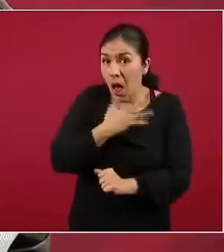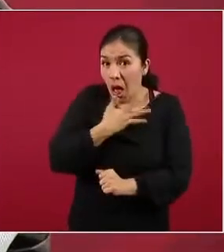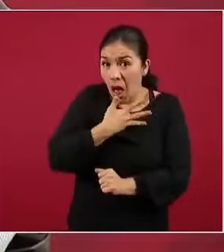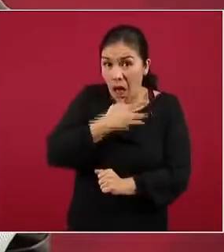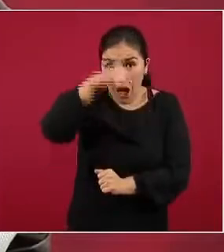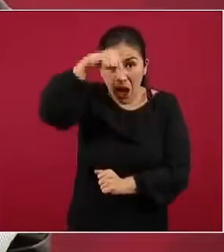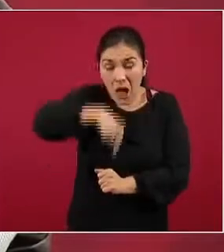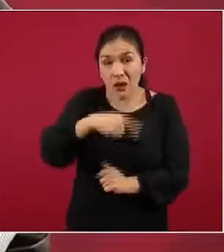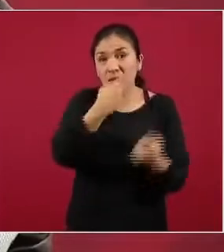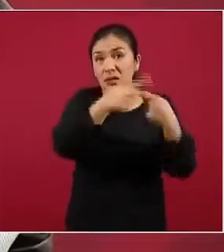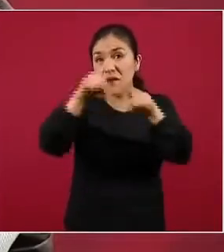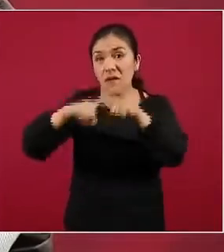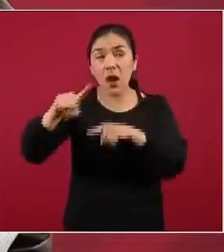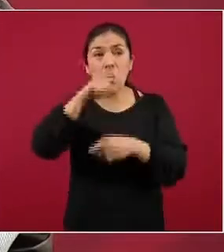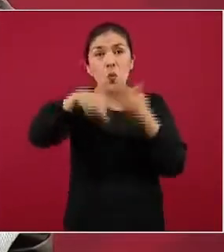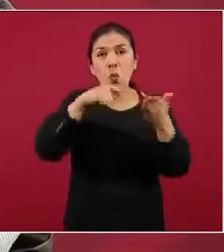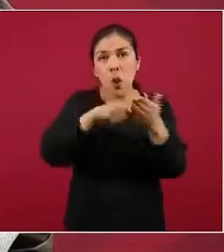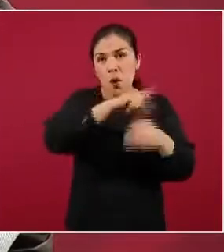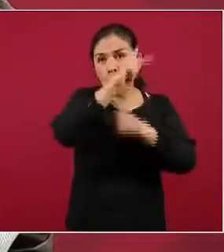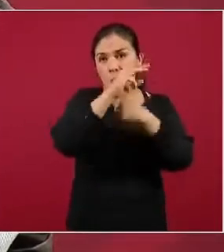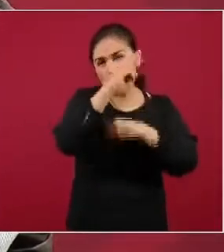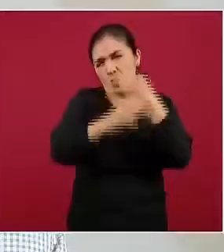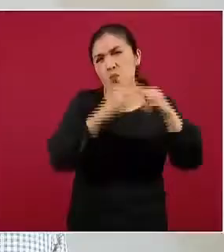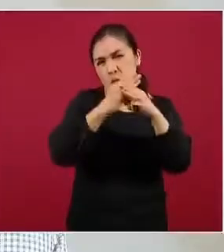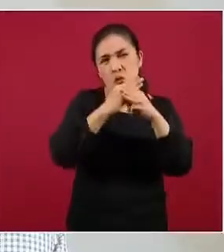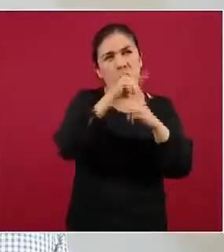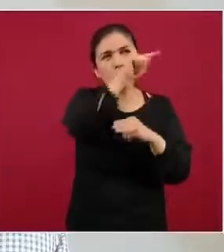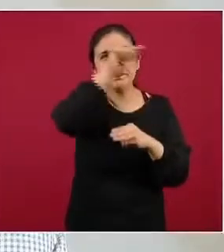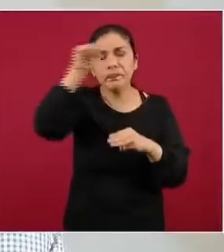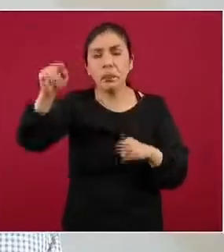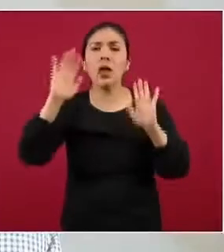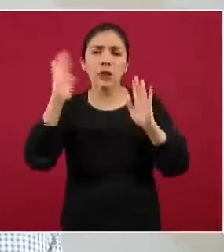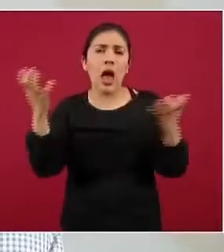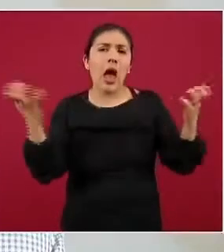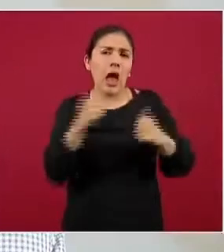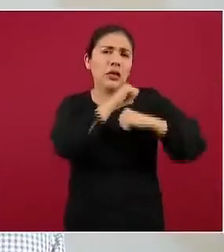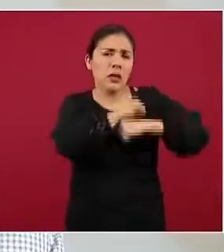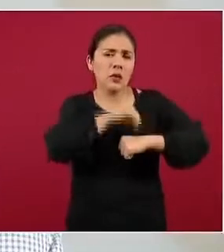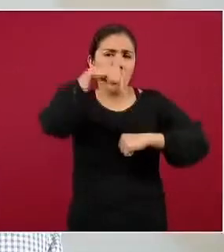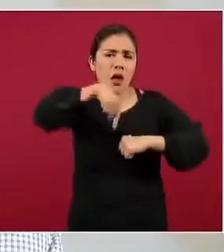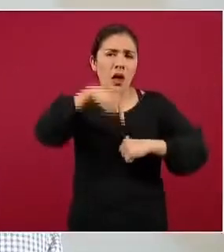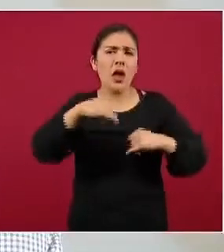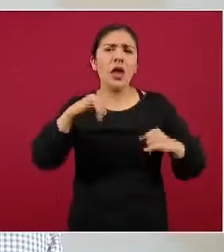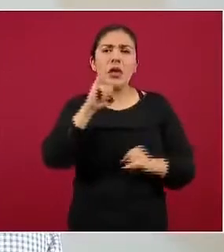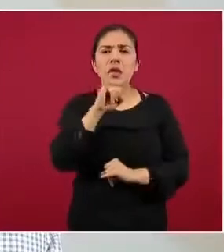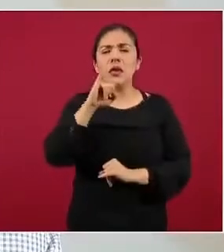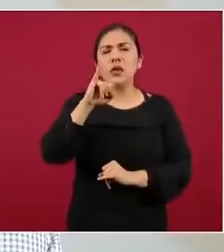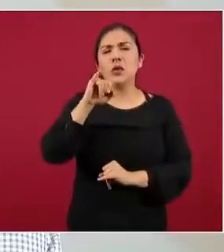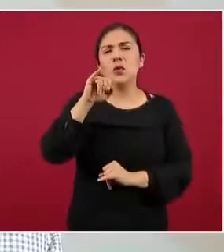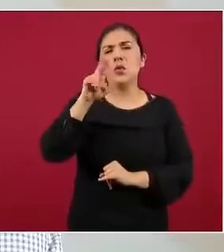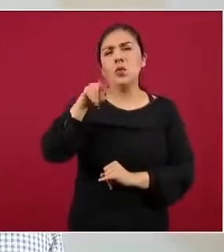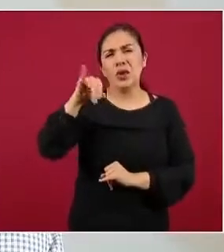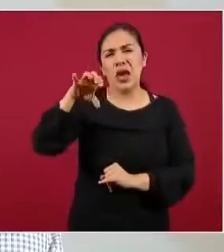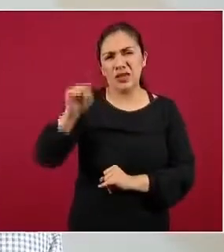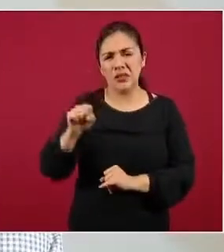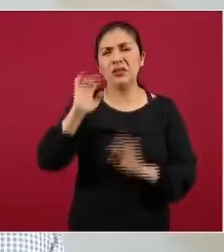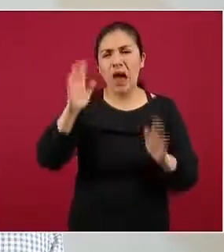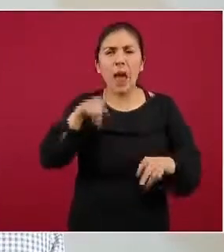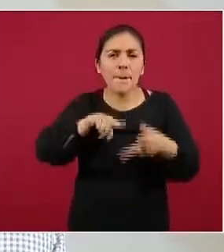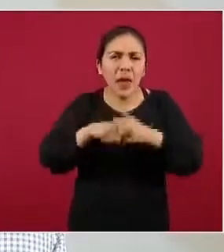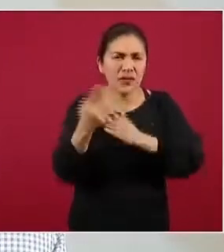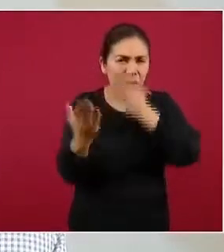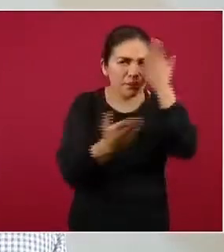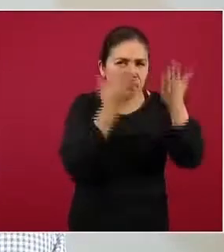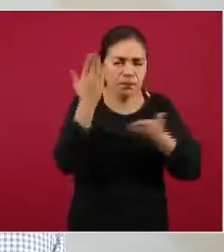los diferentes territorios. Esto es un trabajo que ya empezó a realizar nuestro Instituto de Diagnóstico y Referencia Epidemiológico, es decir,